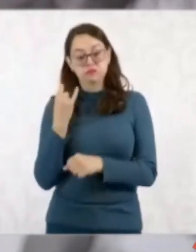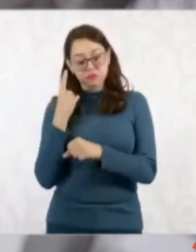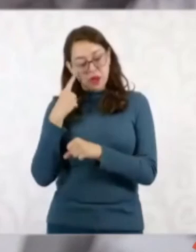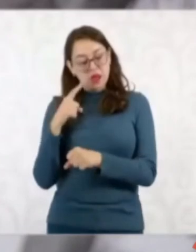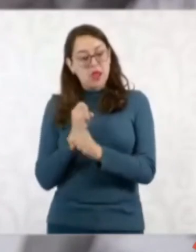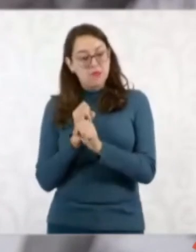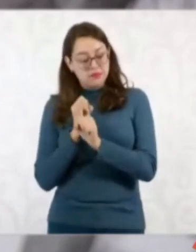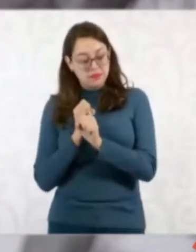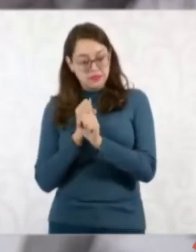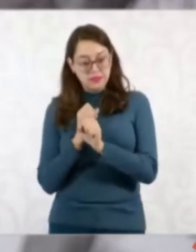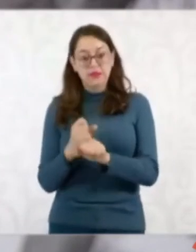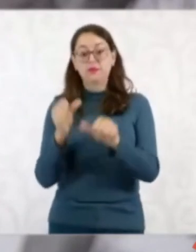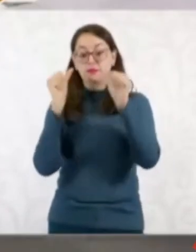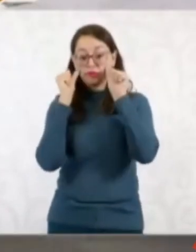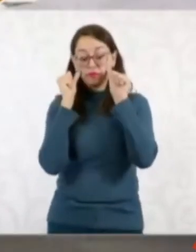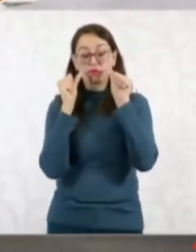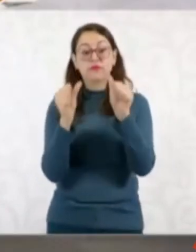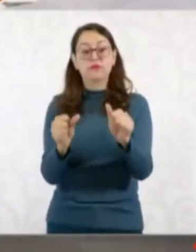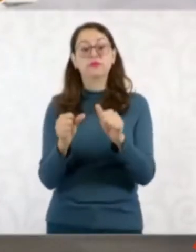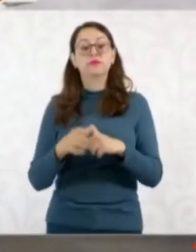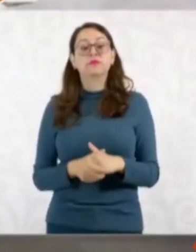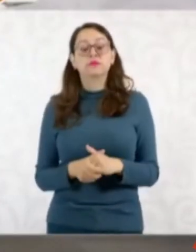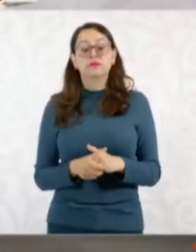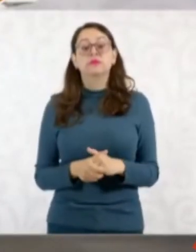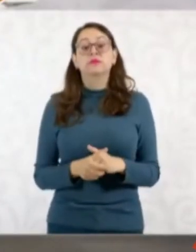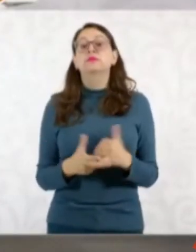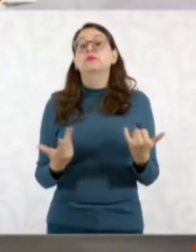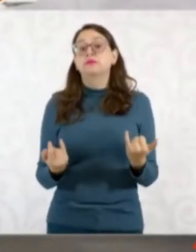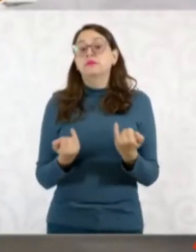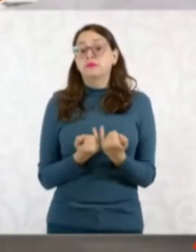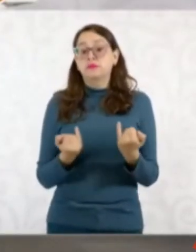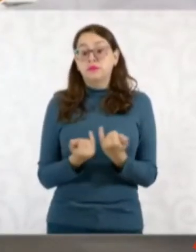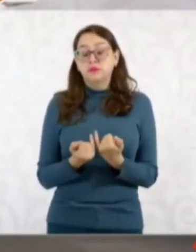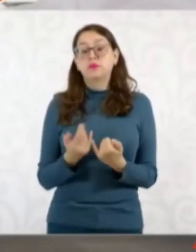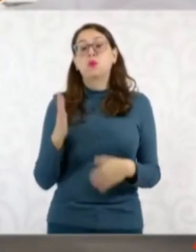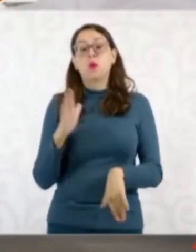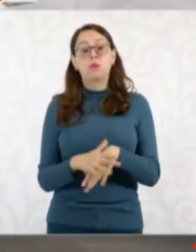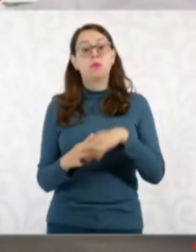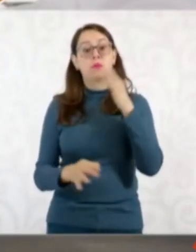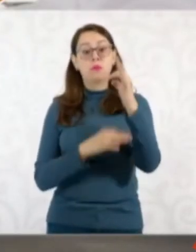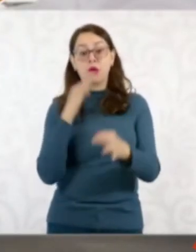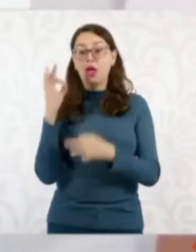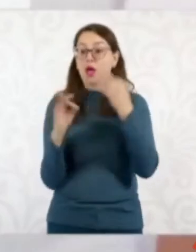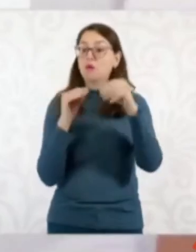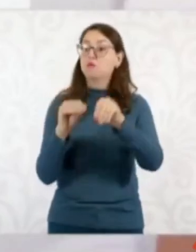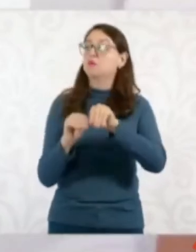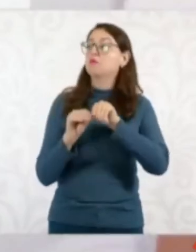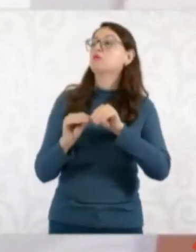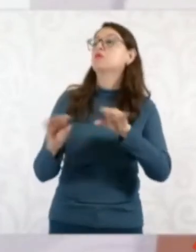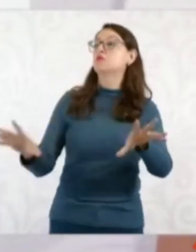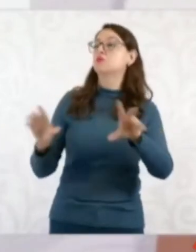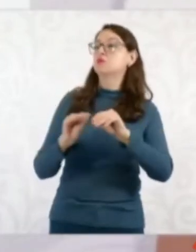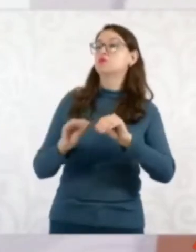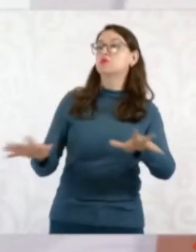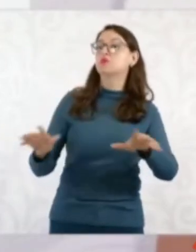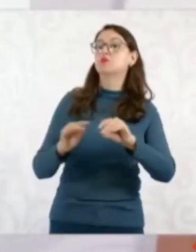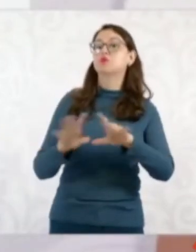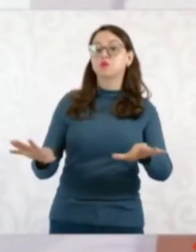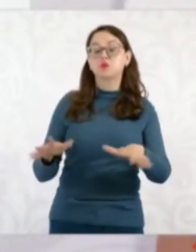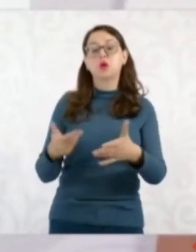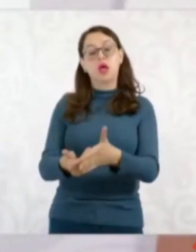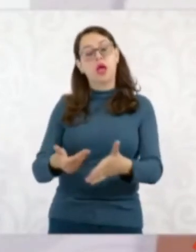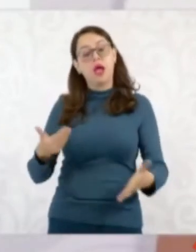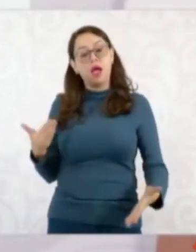atención. Esta es muy importante, implementar campañas de concientización e información para prevenir el delito